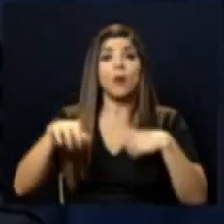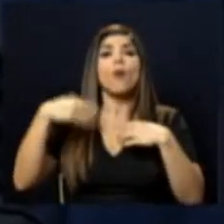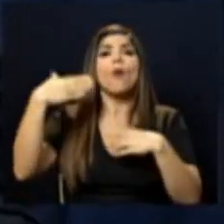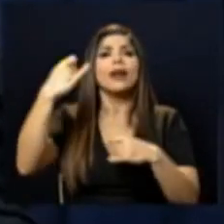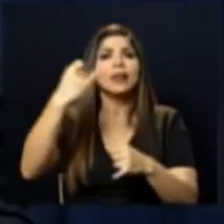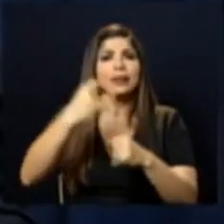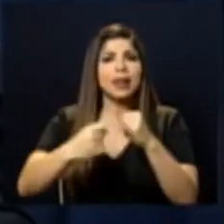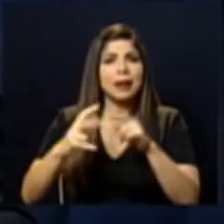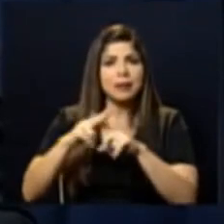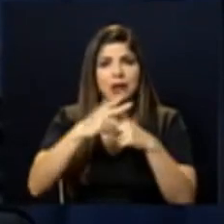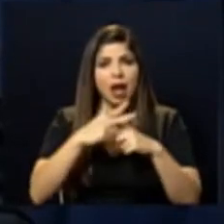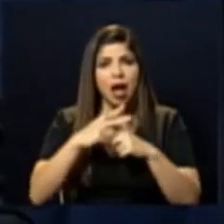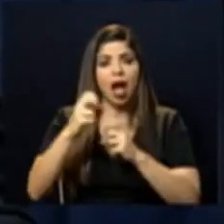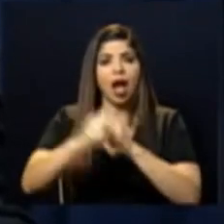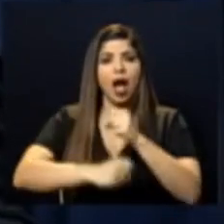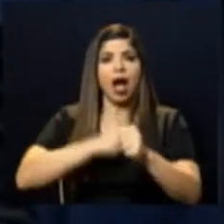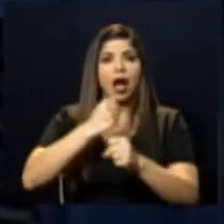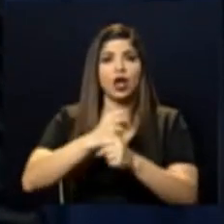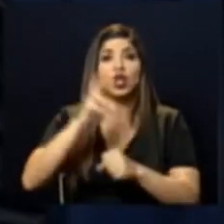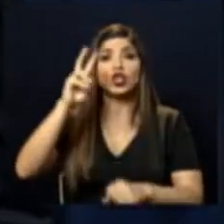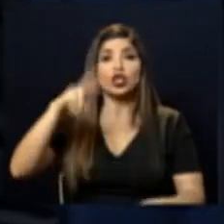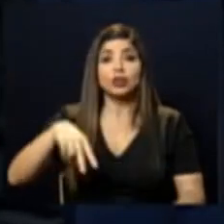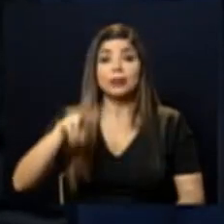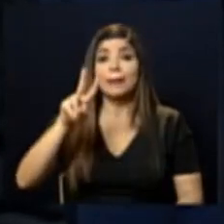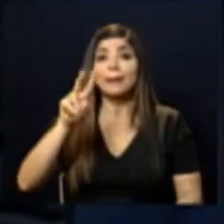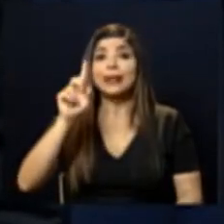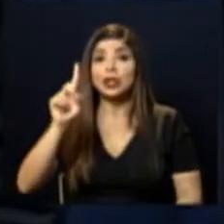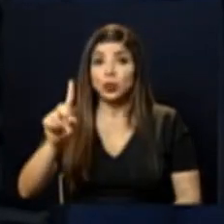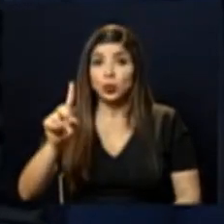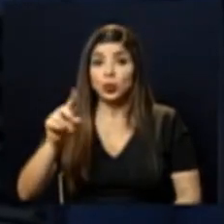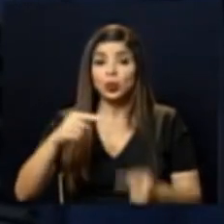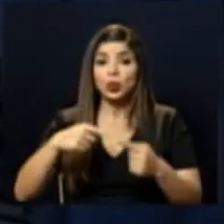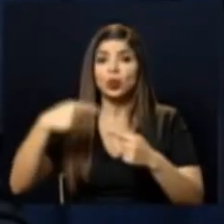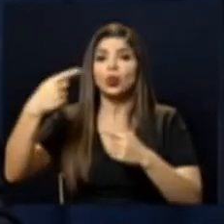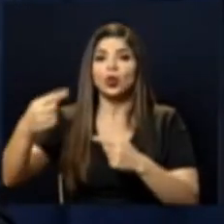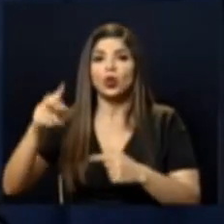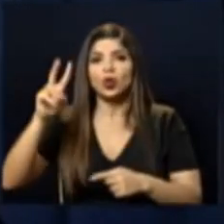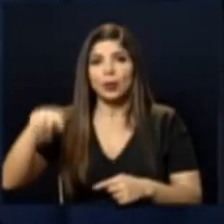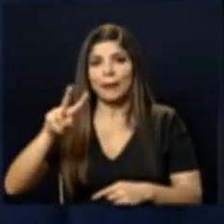terminarán en el año 2021 y 2022 respectivamente.